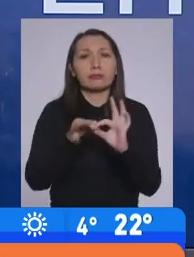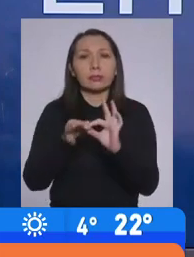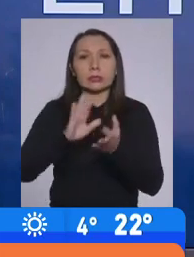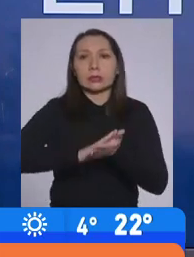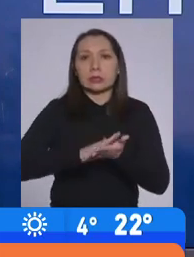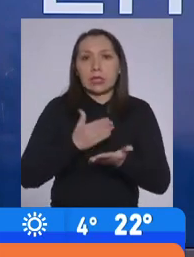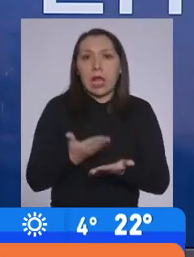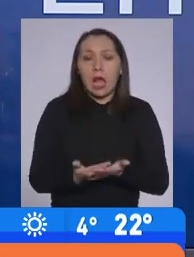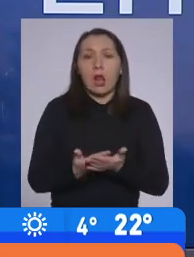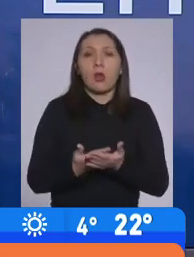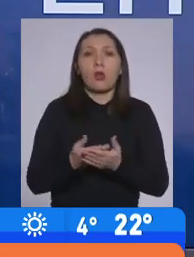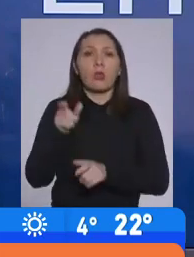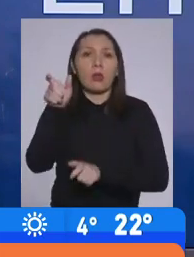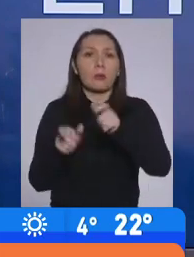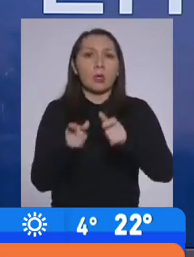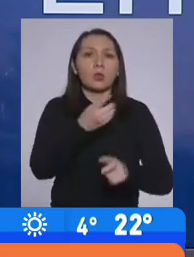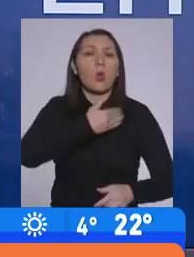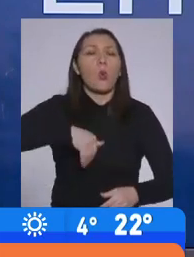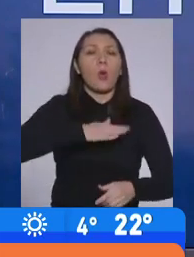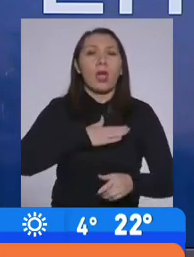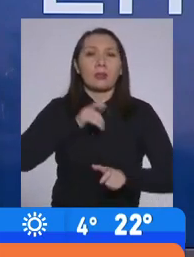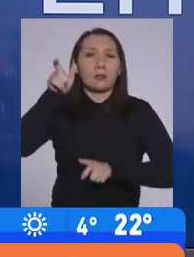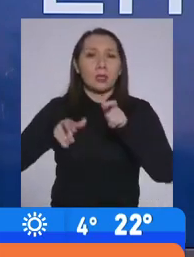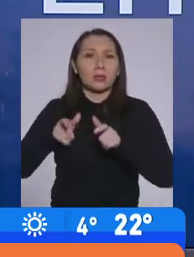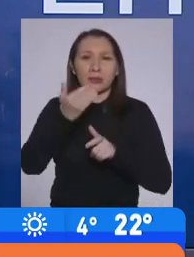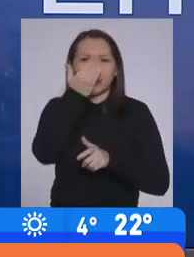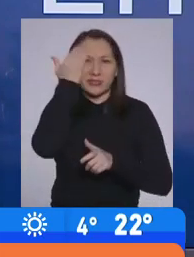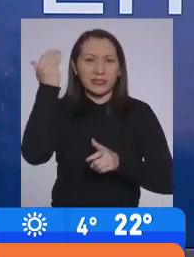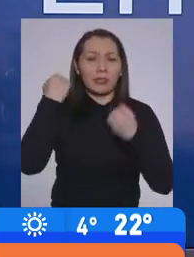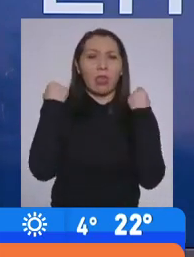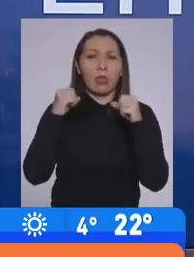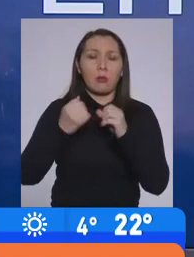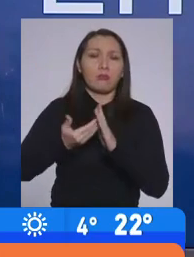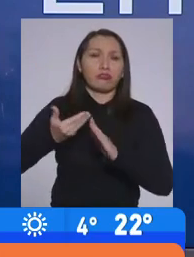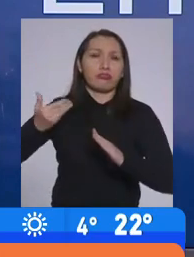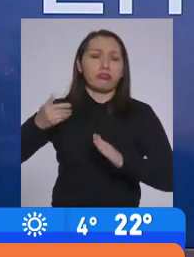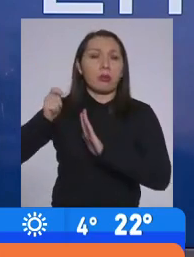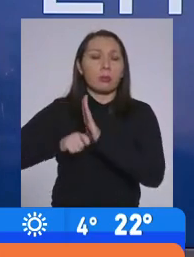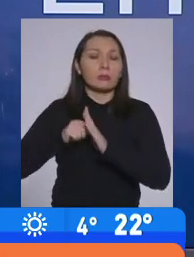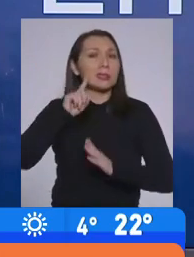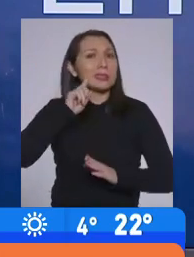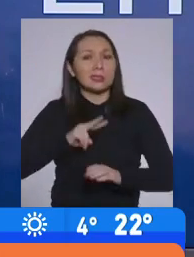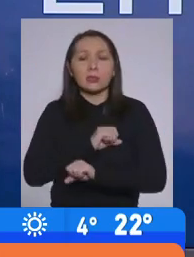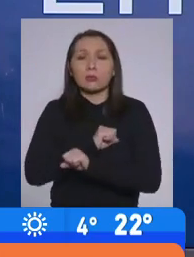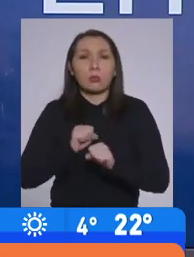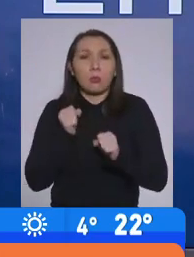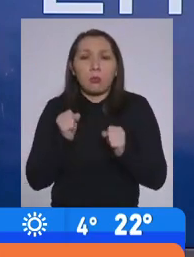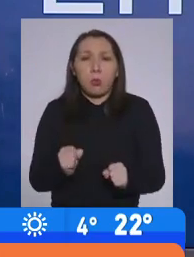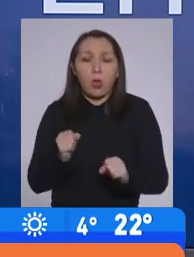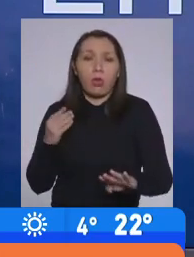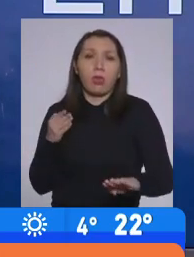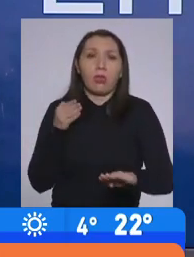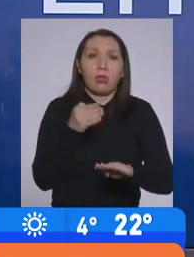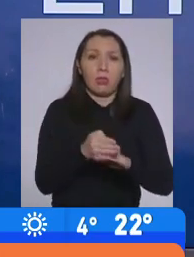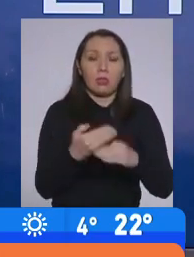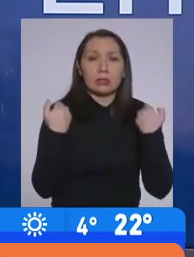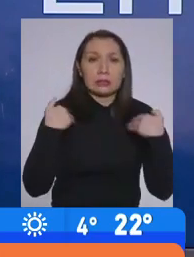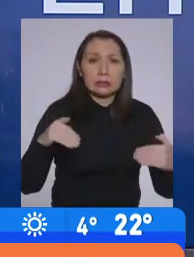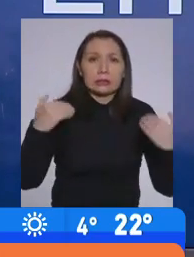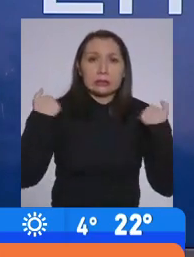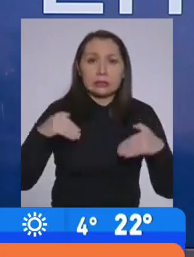de salud de nuestros y nuestras deportistas que durante ya muchos meses no estaban pudiendo tener la posibilidad de